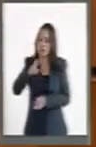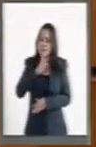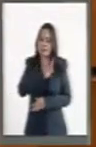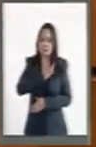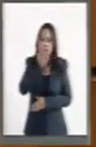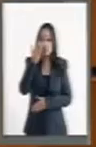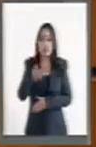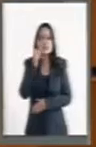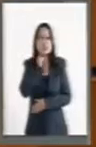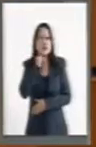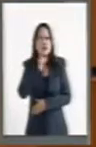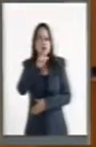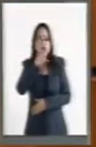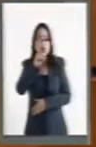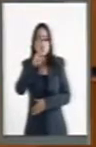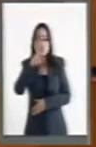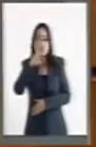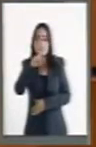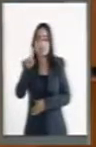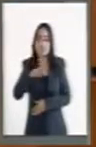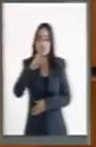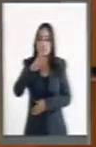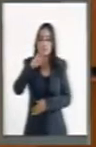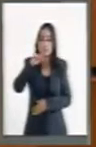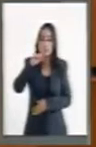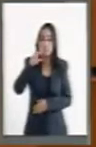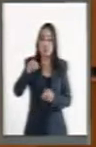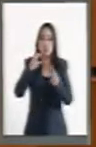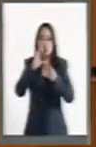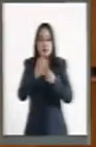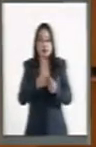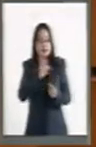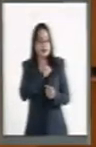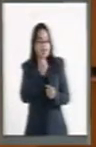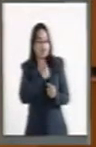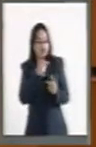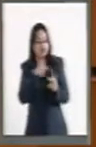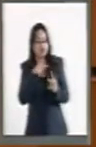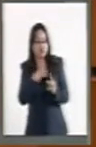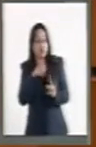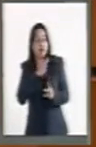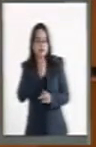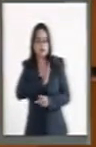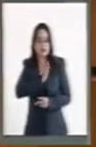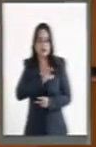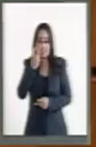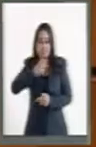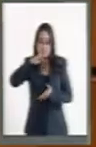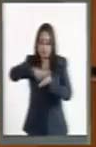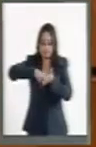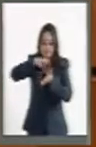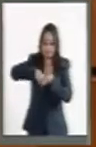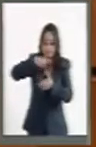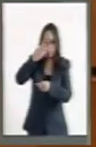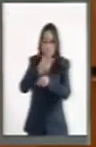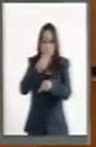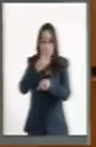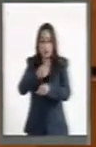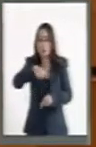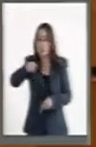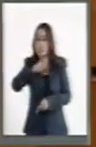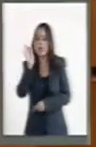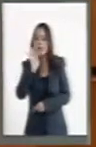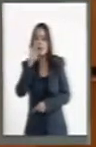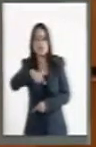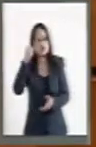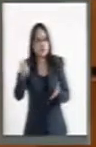López Brito y a la Comisión de Salud por estas modificaciones que, de así disponerlo ustedes,